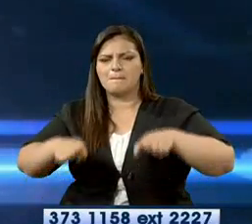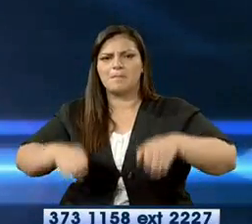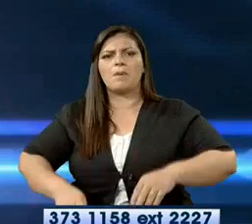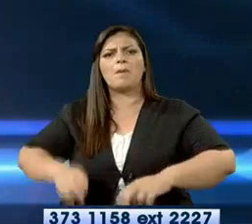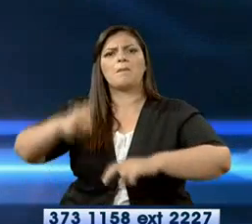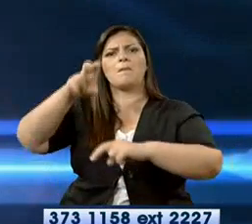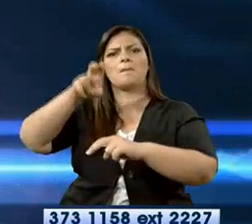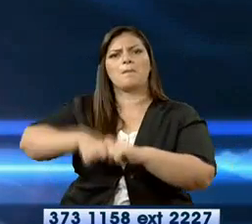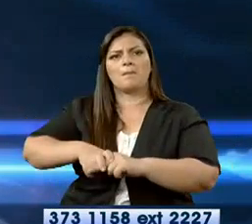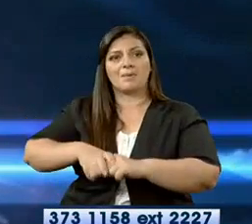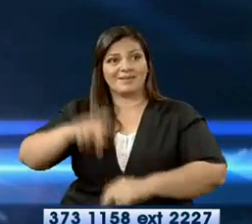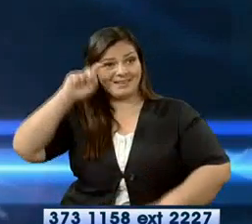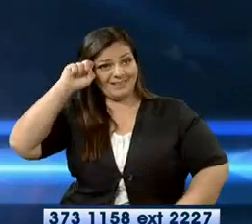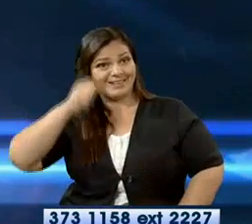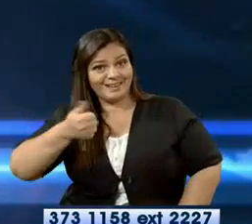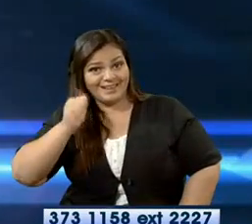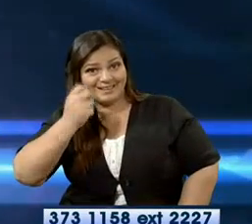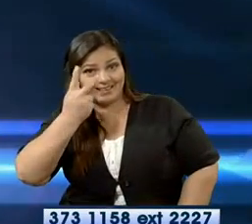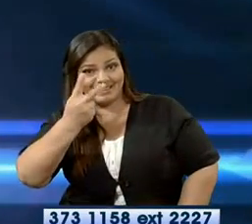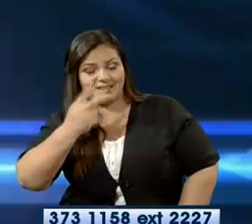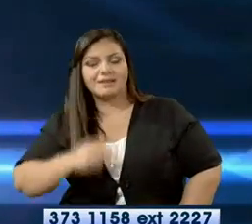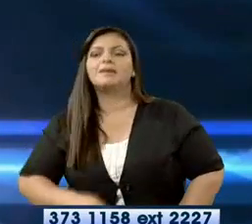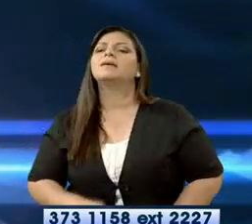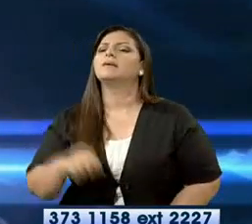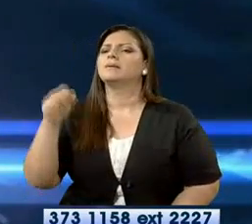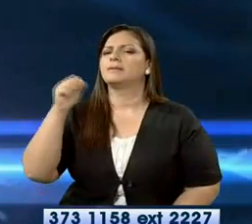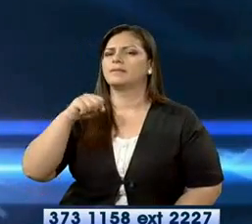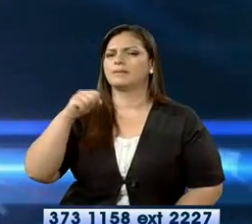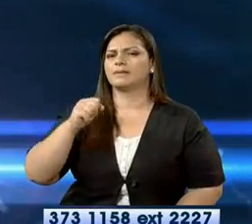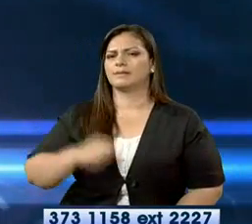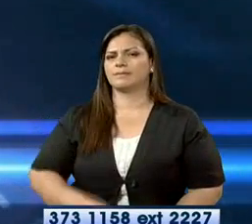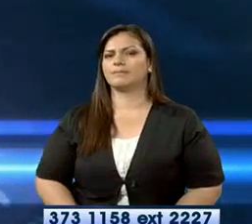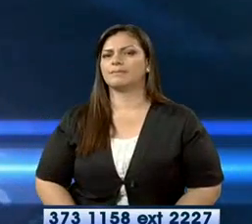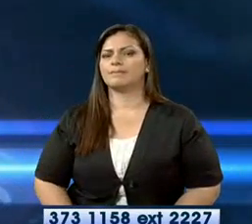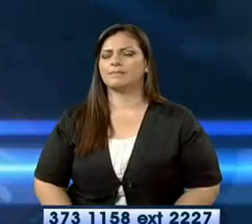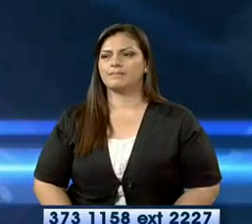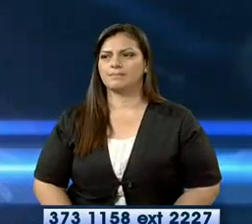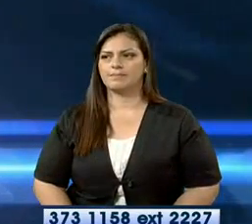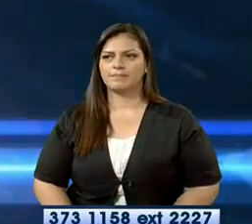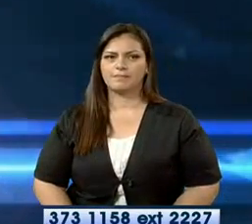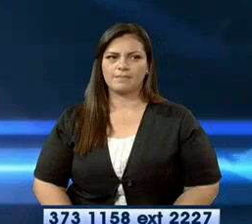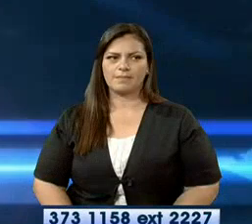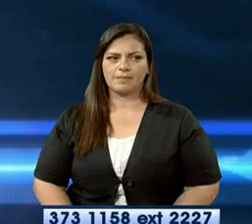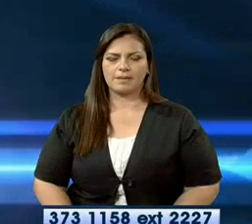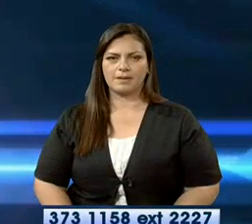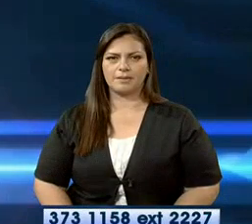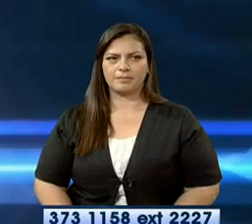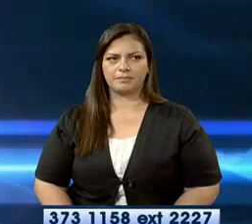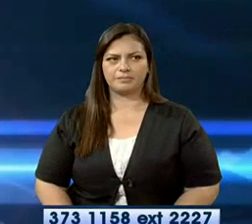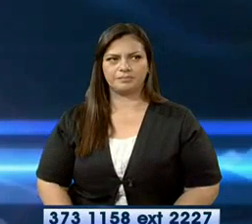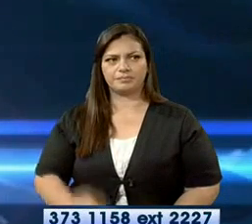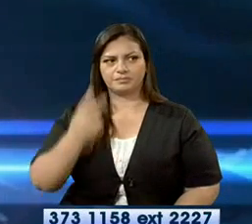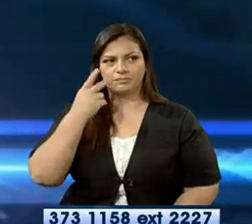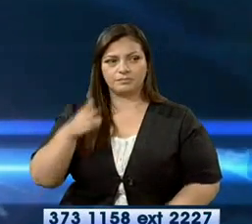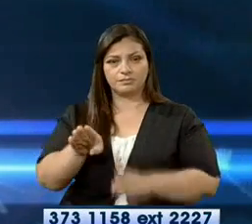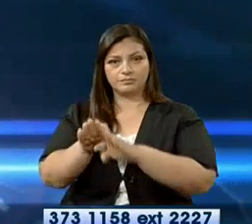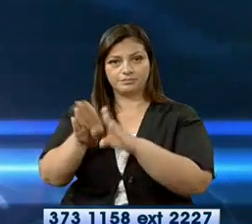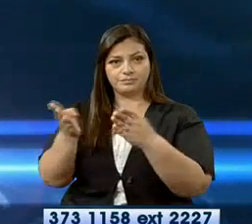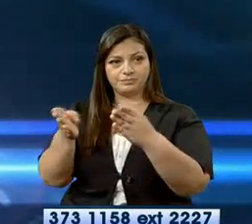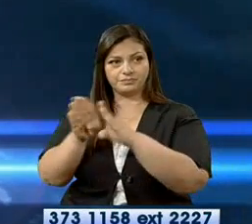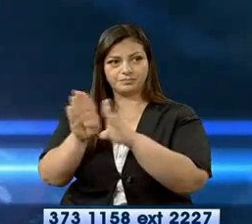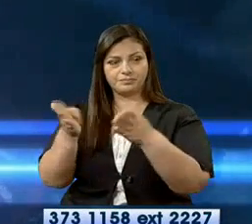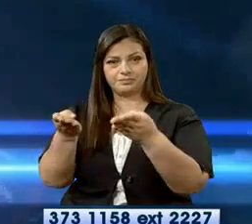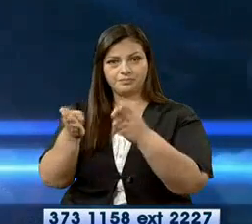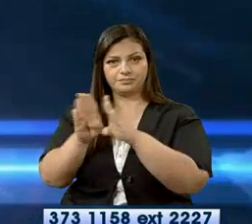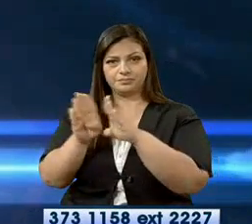¿Te acuerdas, Maquilón? Ayer vimos, ¿no? Ya. Y otra, ahí mismo, donde tú ves esa cadena plástica o forrada de